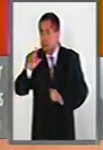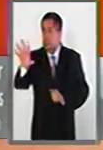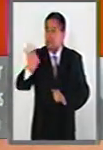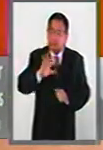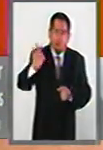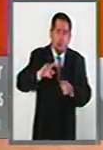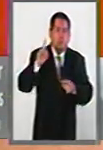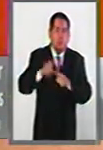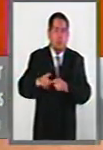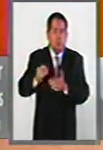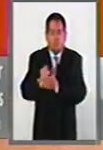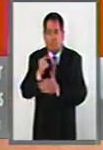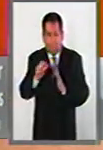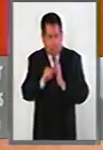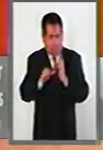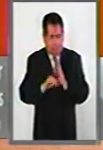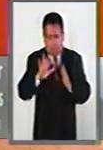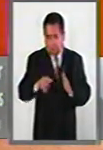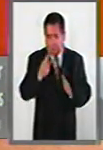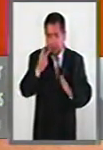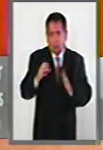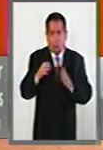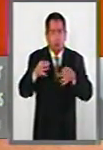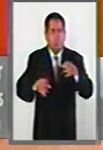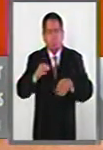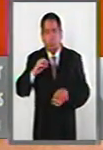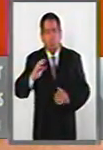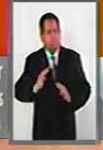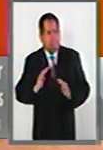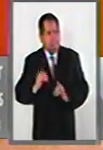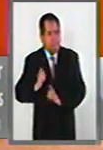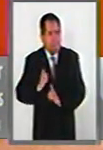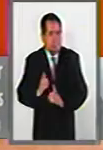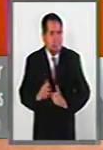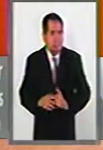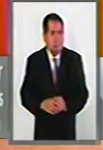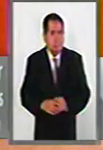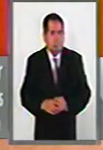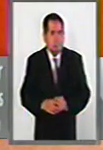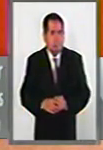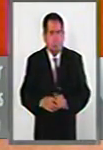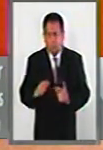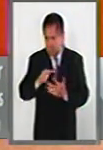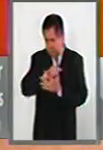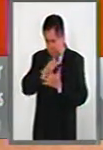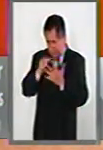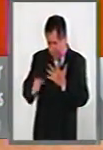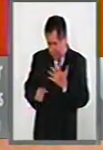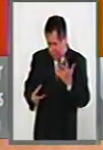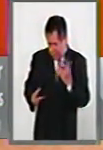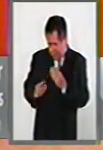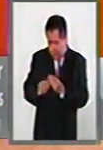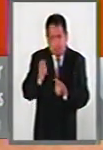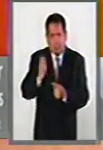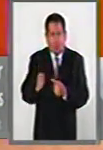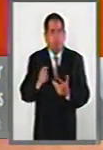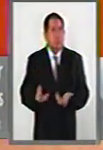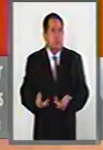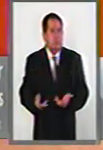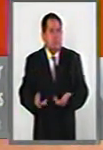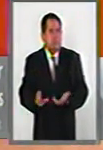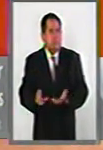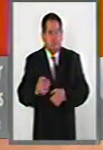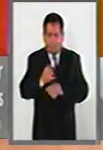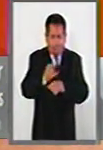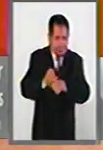designa, artículo 52 del Código de Justicia Militar. Todo lo anterior significa que la investigación